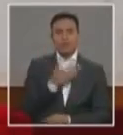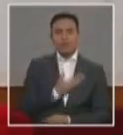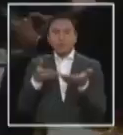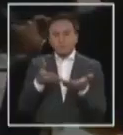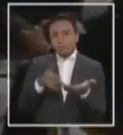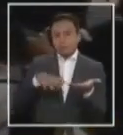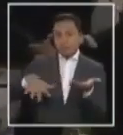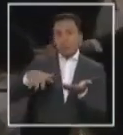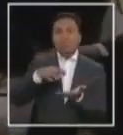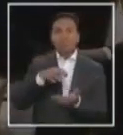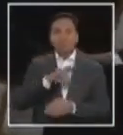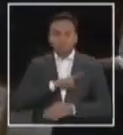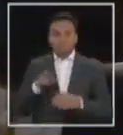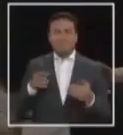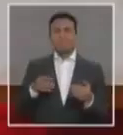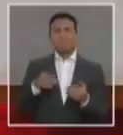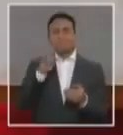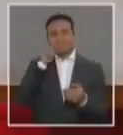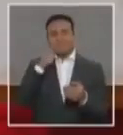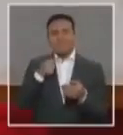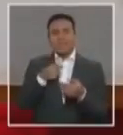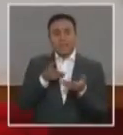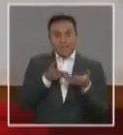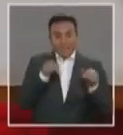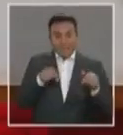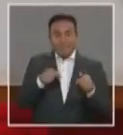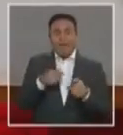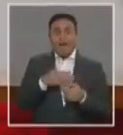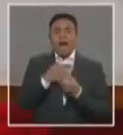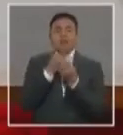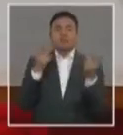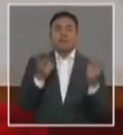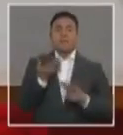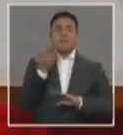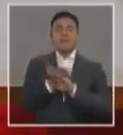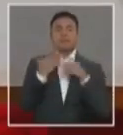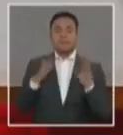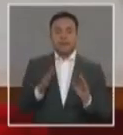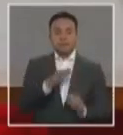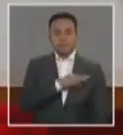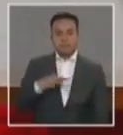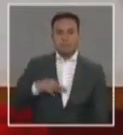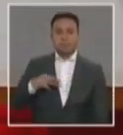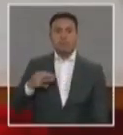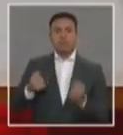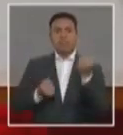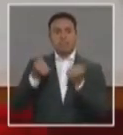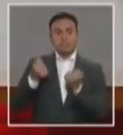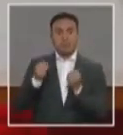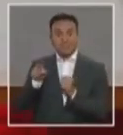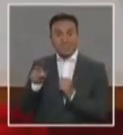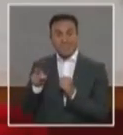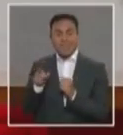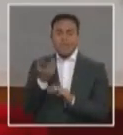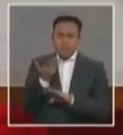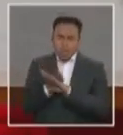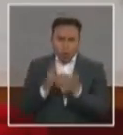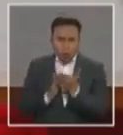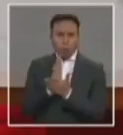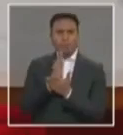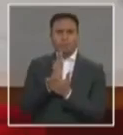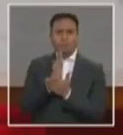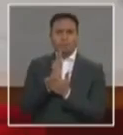haciendo Aurora eh del presidente acá en el programa de televisión Yo creo que el presidente tiene que ser capaz de